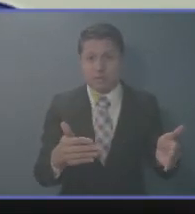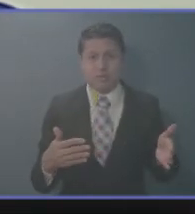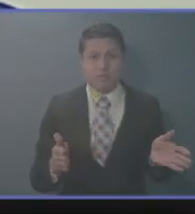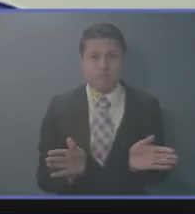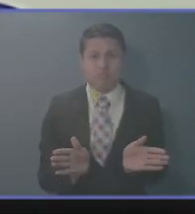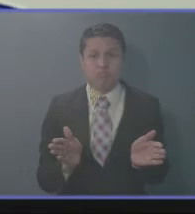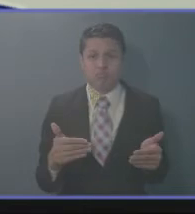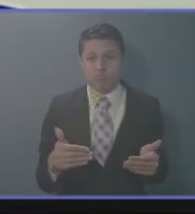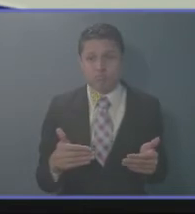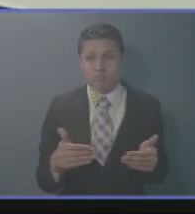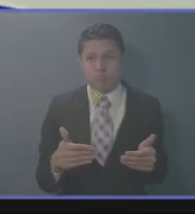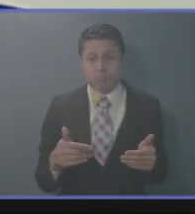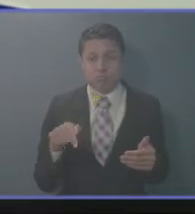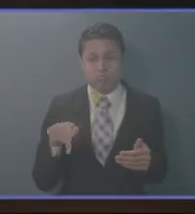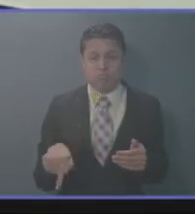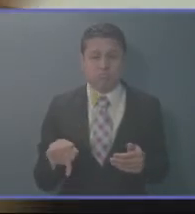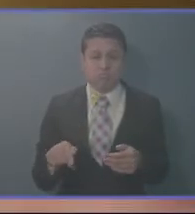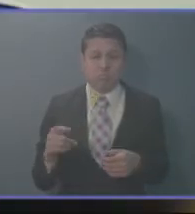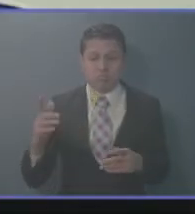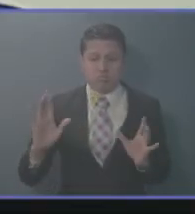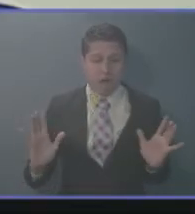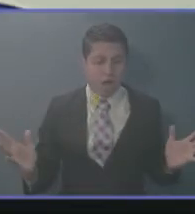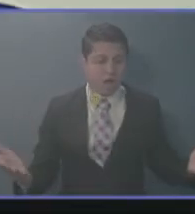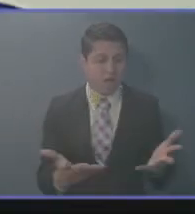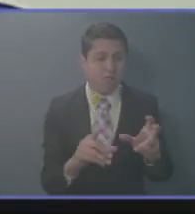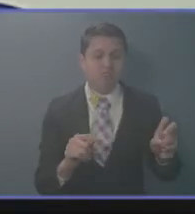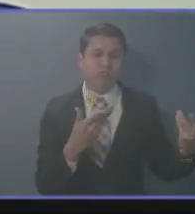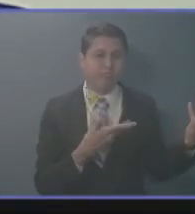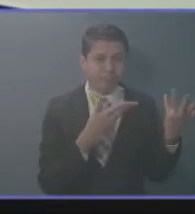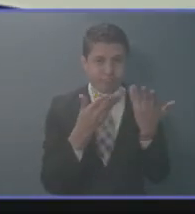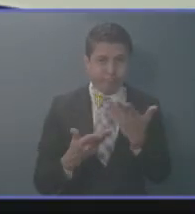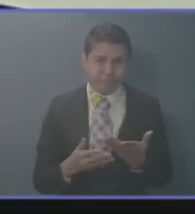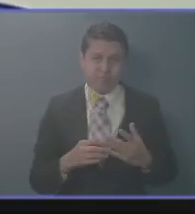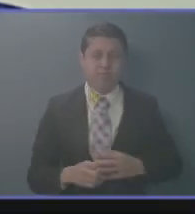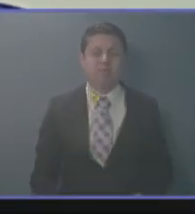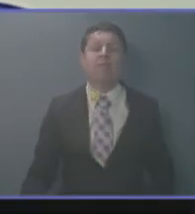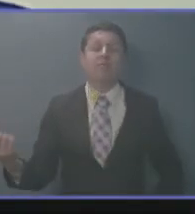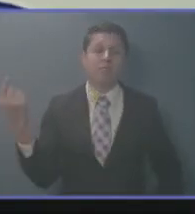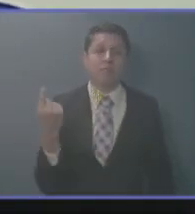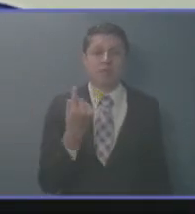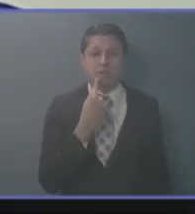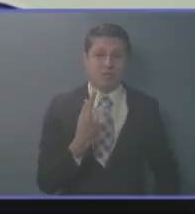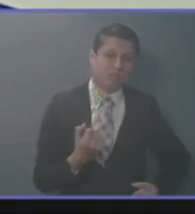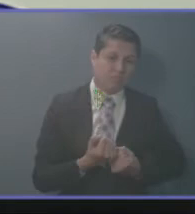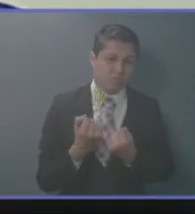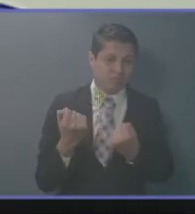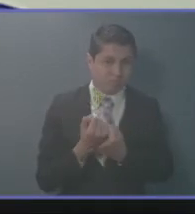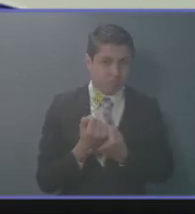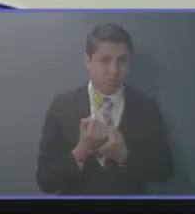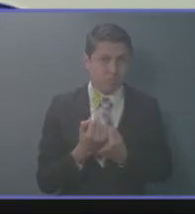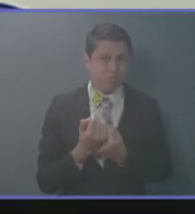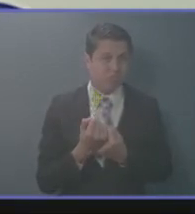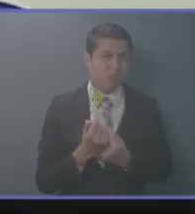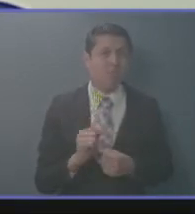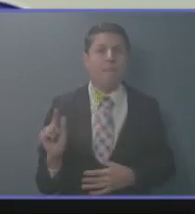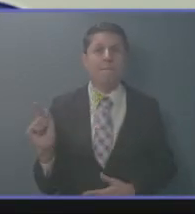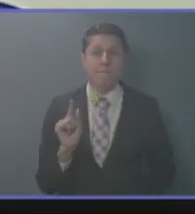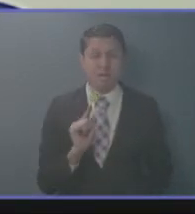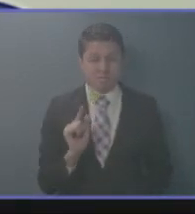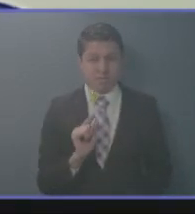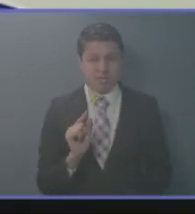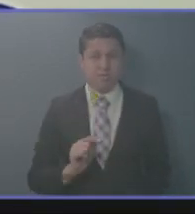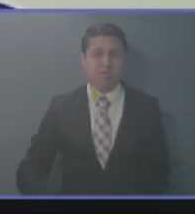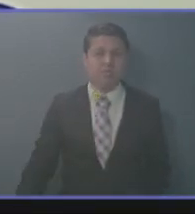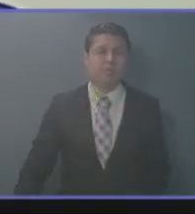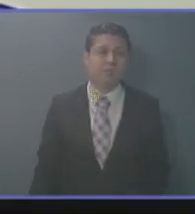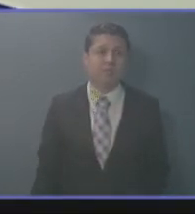ordinariamente. Artículo 2. Exonérase a los beneficiarios de la Ley de Servicios Internacionales